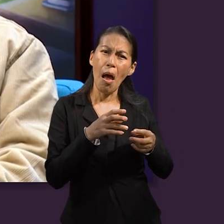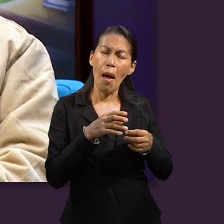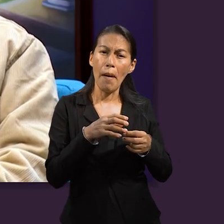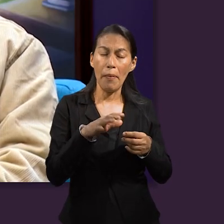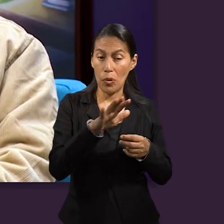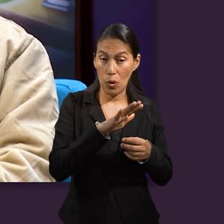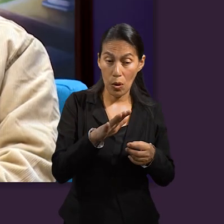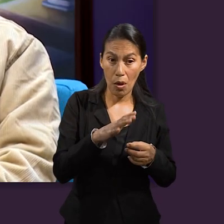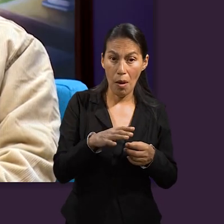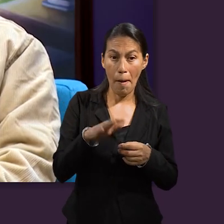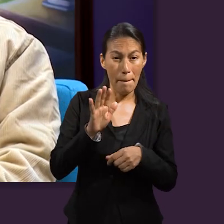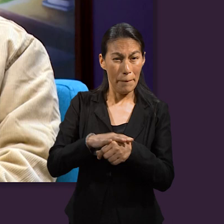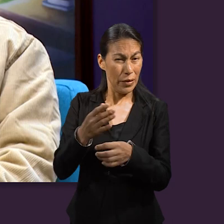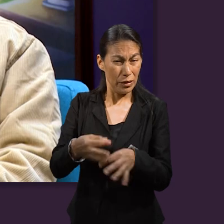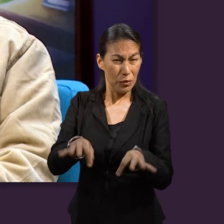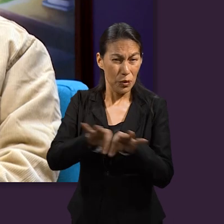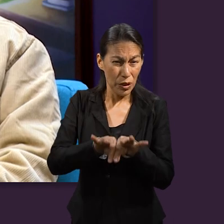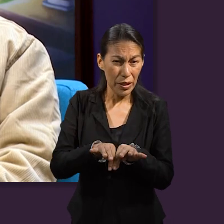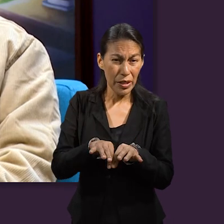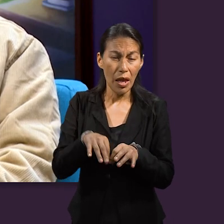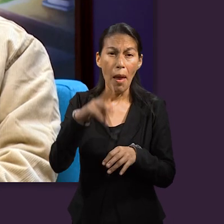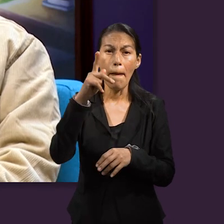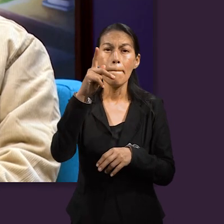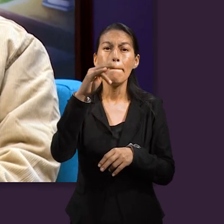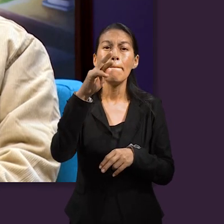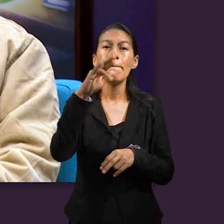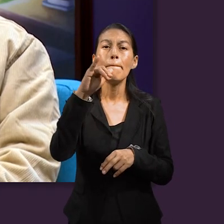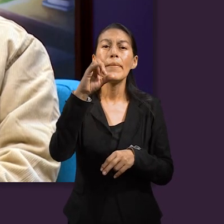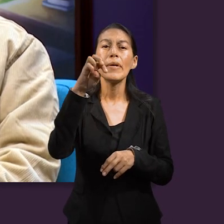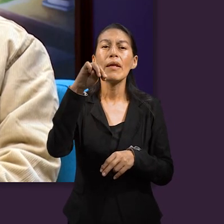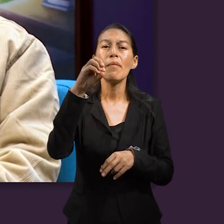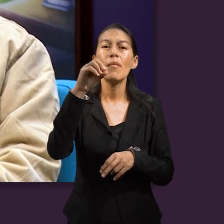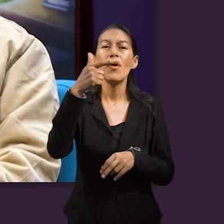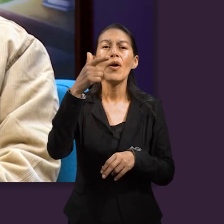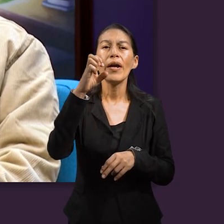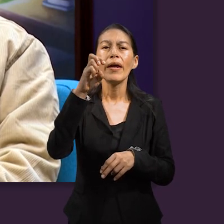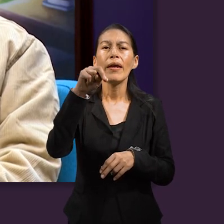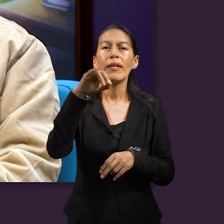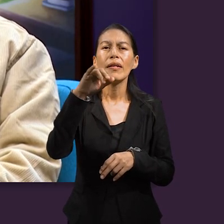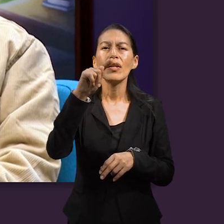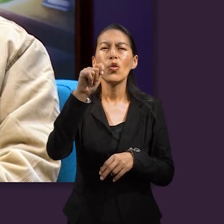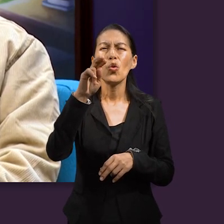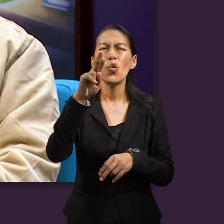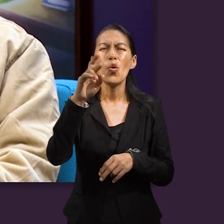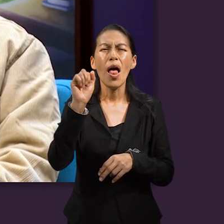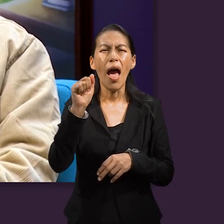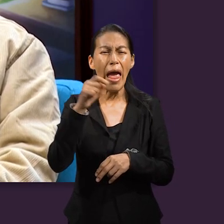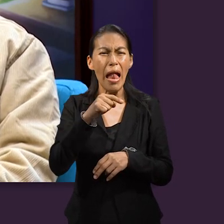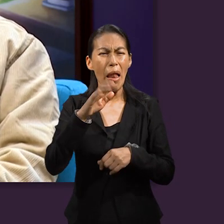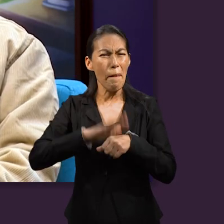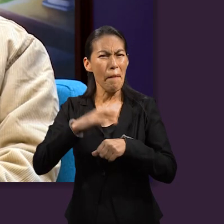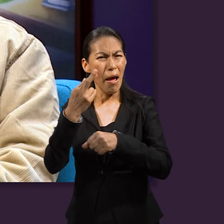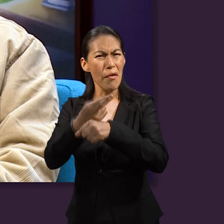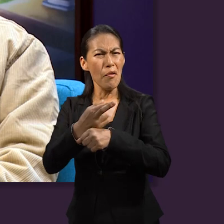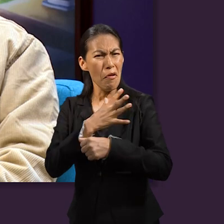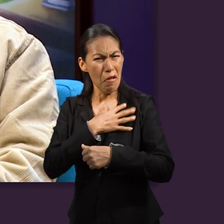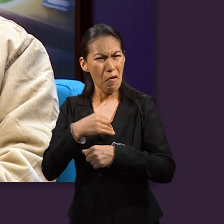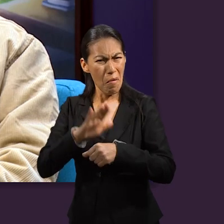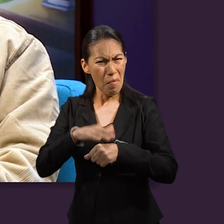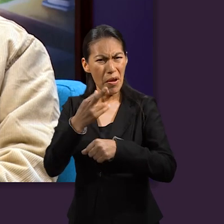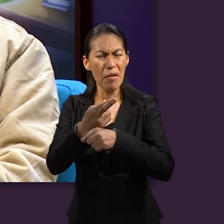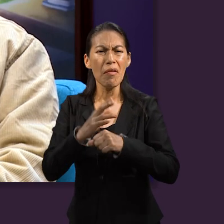la primogenitura había traído muchos beneficios pero ahora esta bendición de dios cambia su corazón y hace que